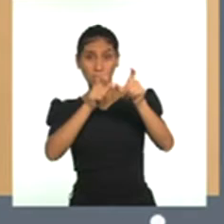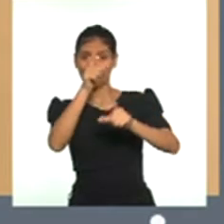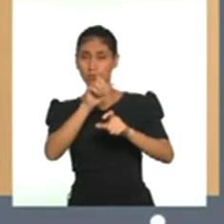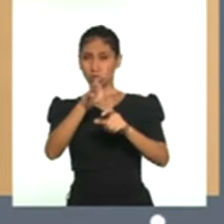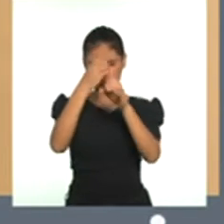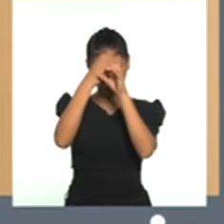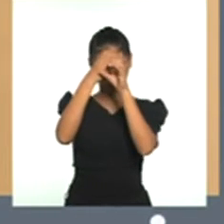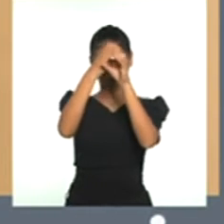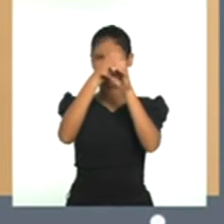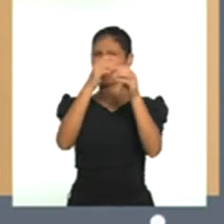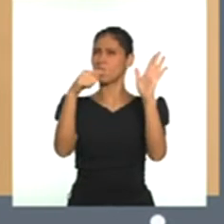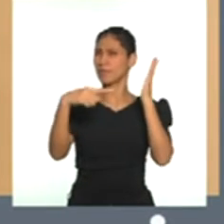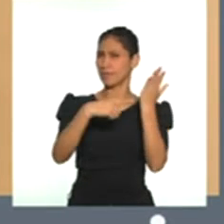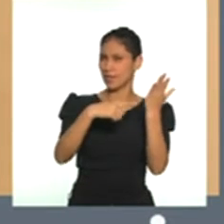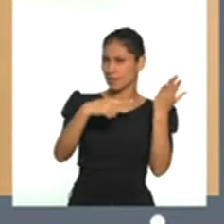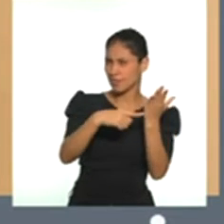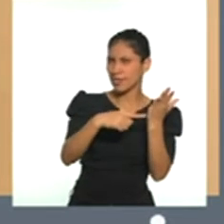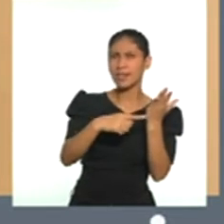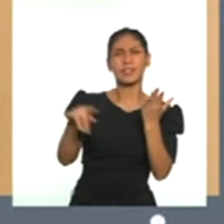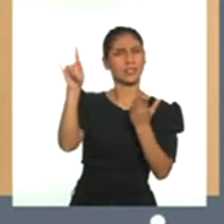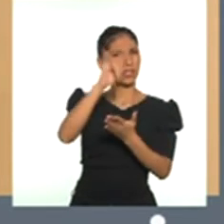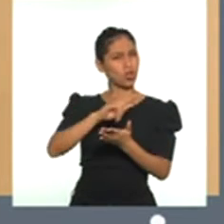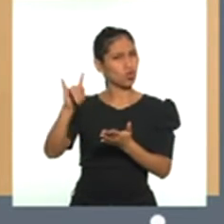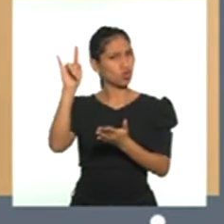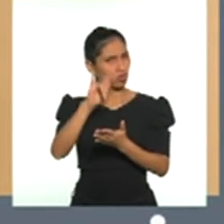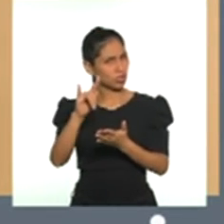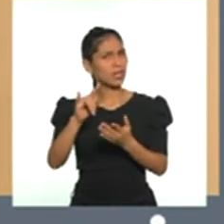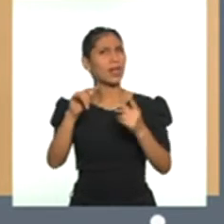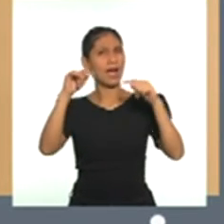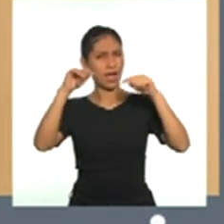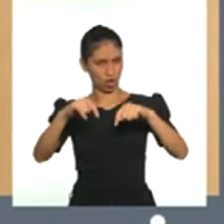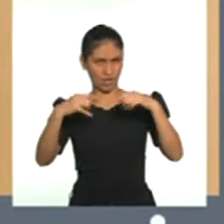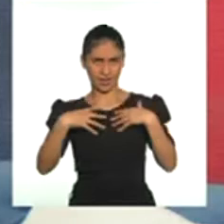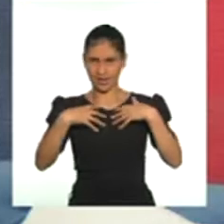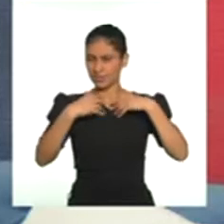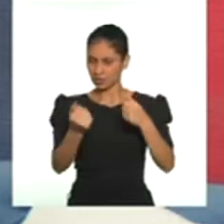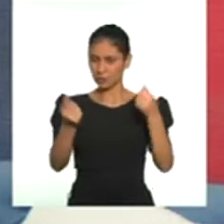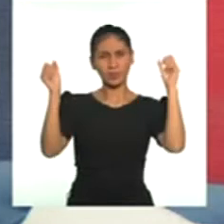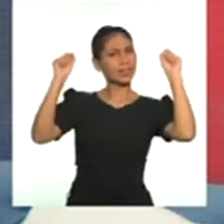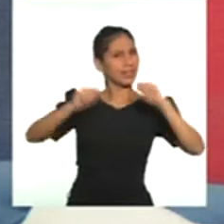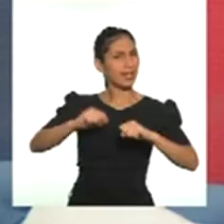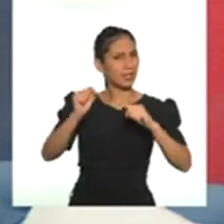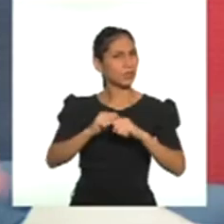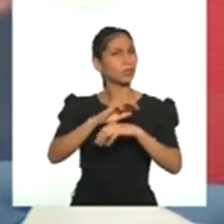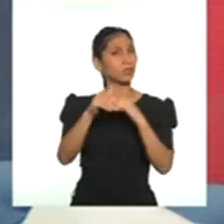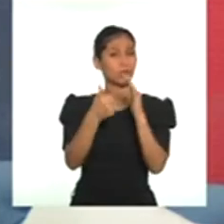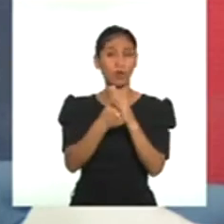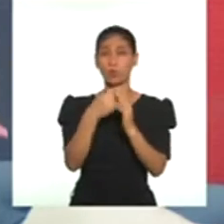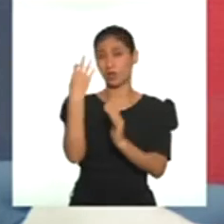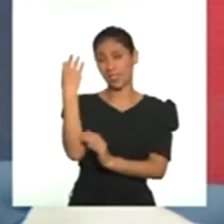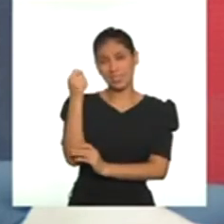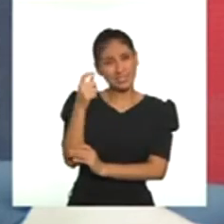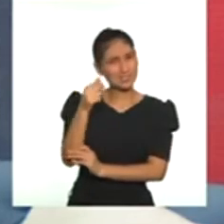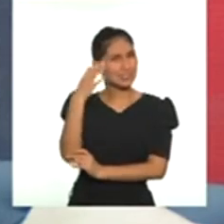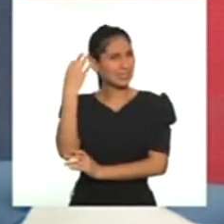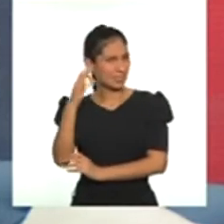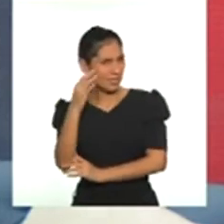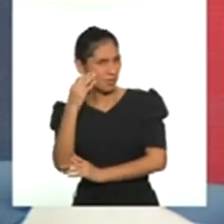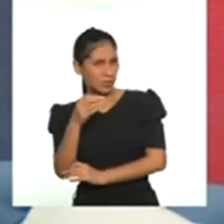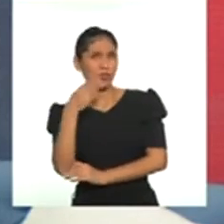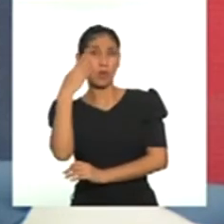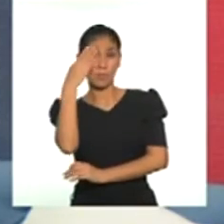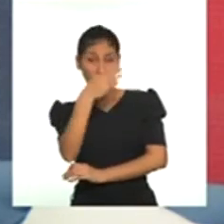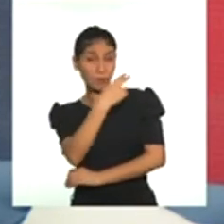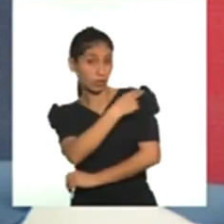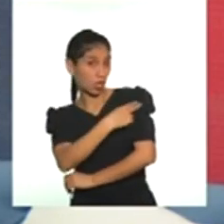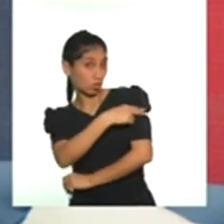conocimientos, técnicas y procedimientos utilizados como medicina en nuestro sistema de salud. ¡Claro! La medicina que frecuentemente encontramos en los puestos